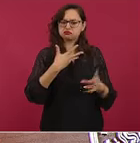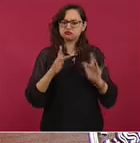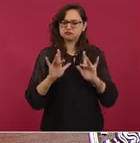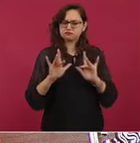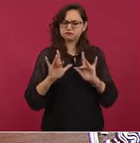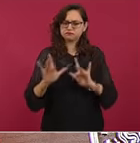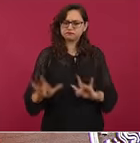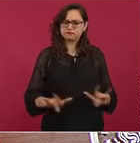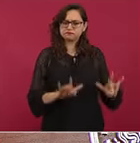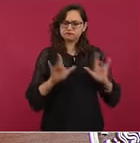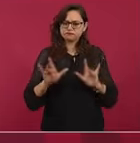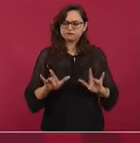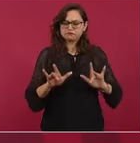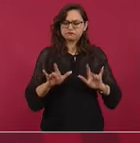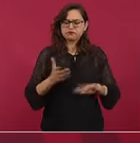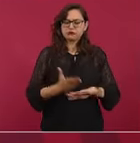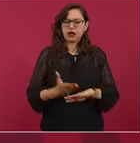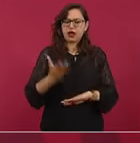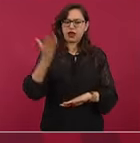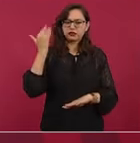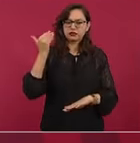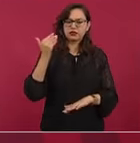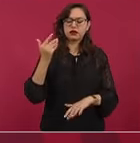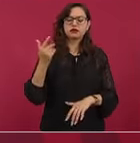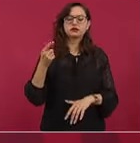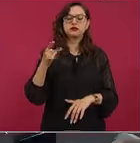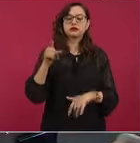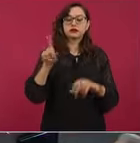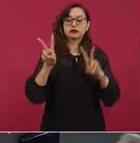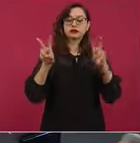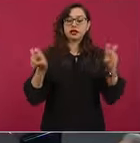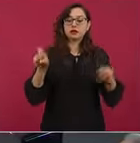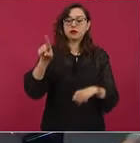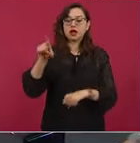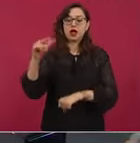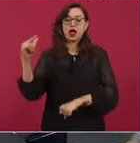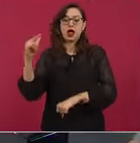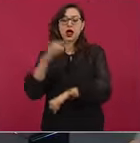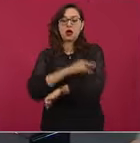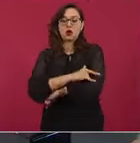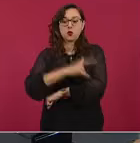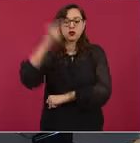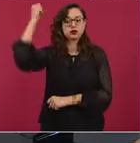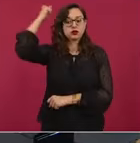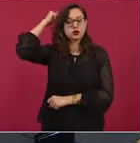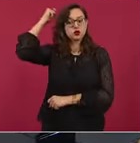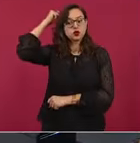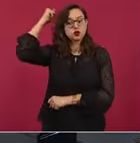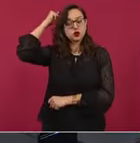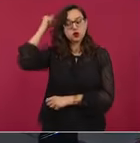para decidir qué hacer con el aeropuerto del lago de Texcoco,